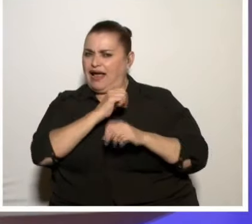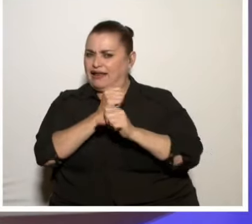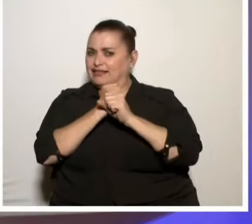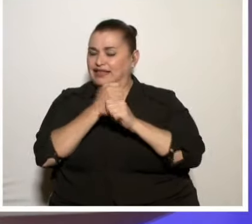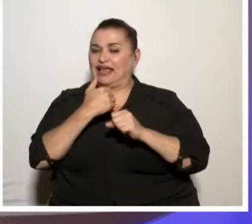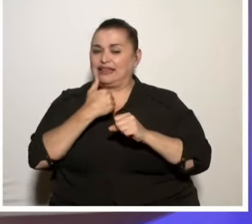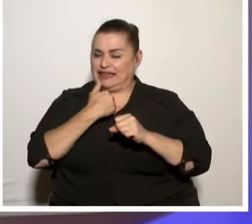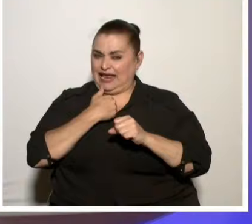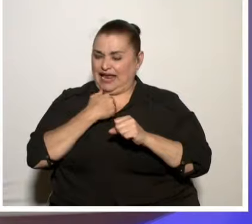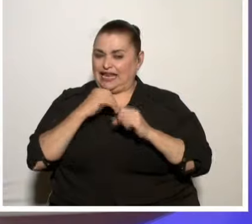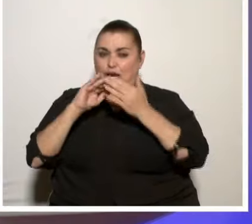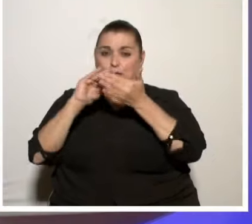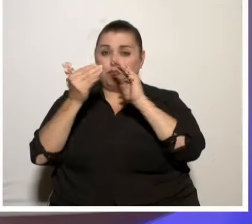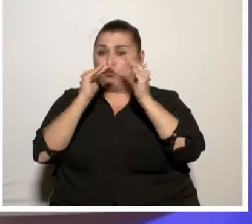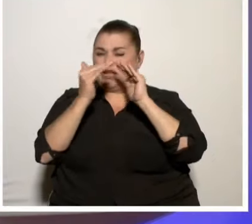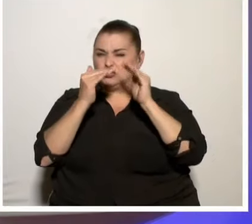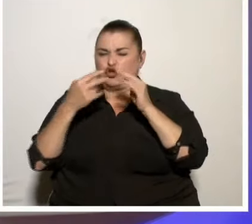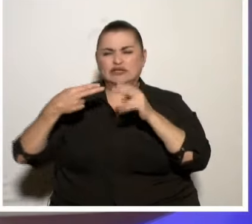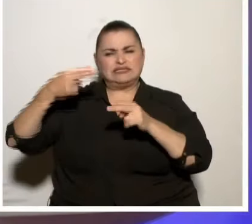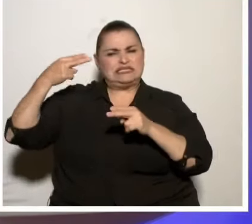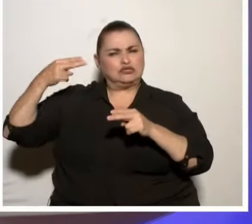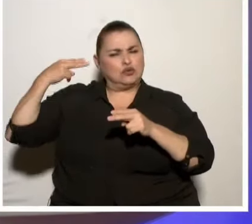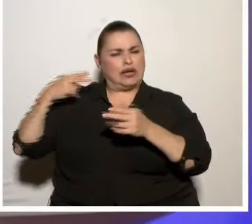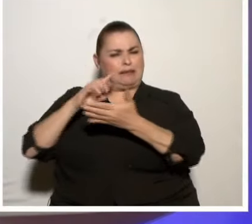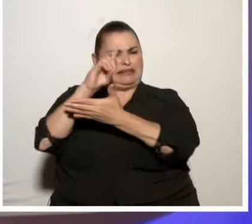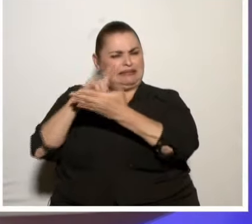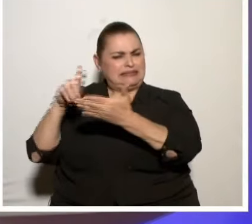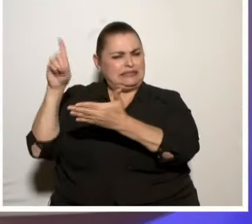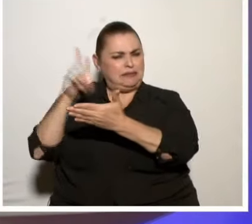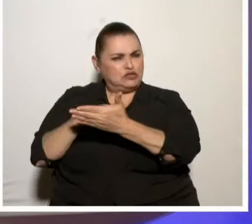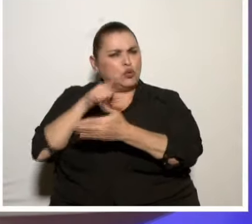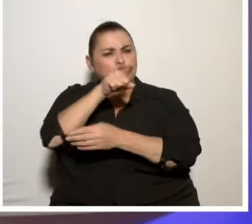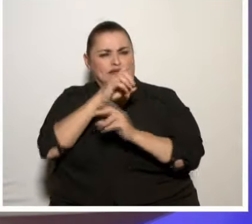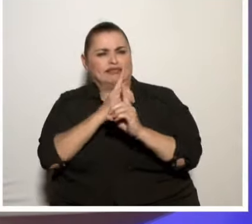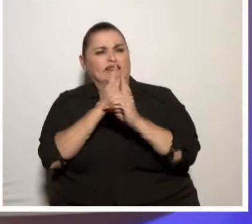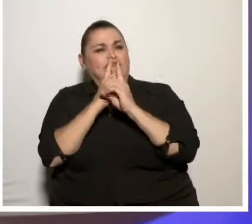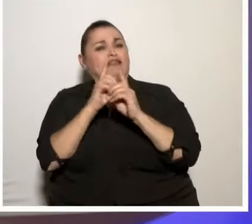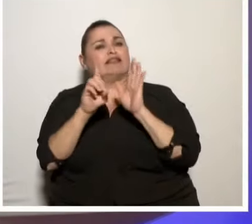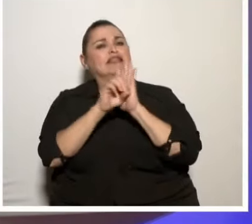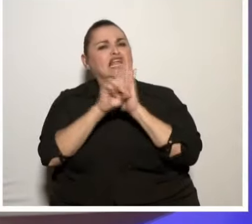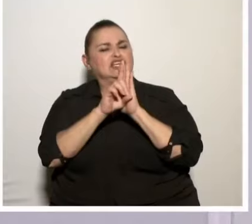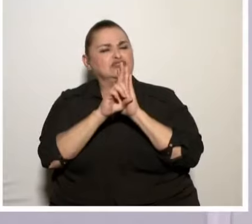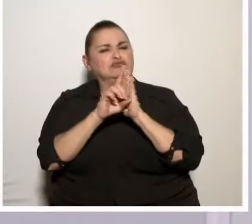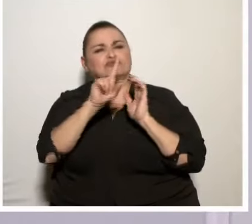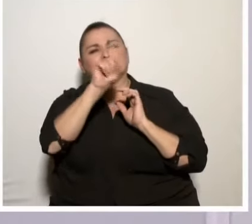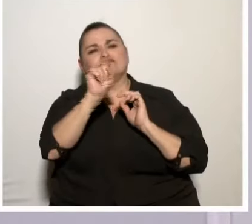poblaciones históricamente discriminadas de que usted defenderá sus derechos?